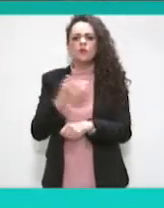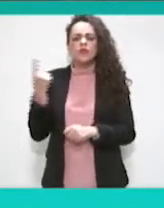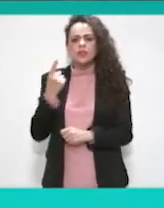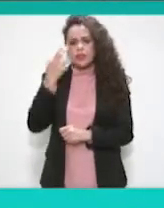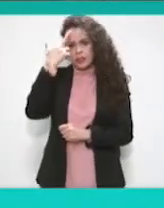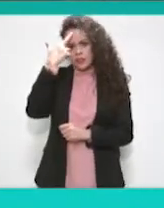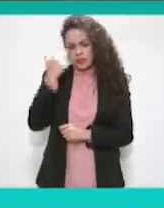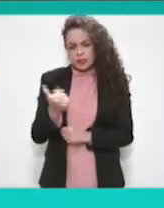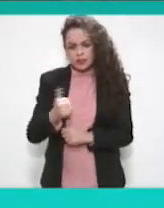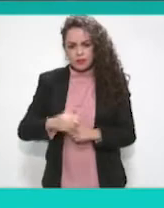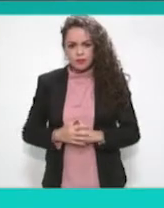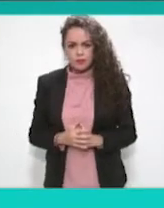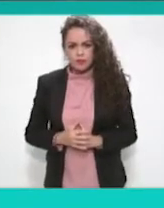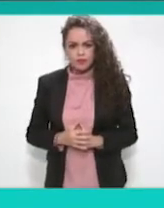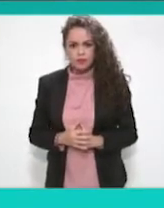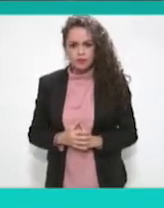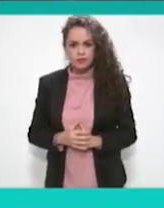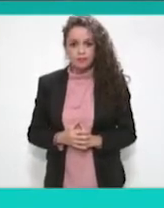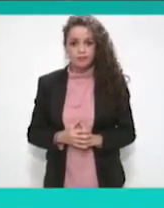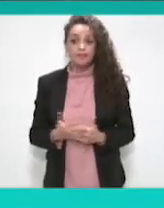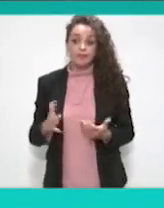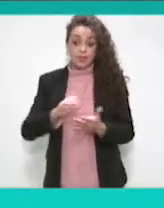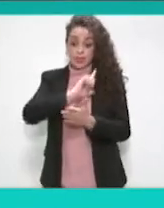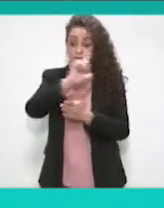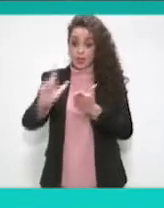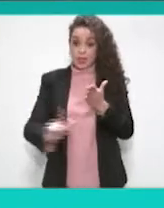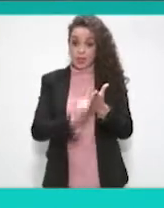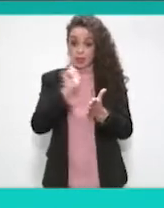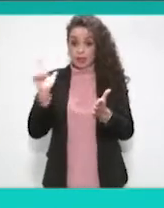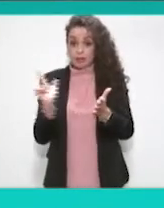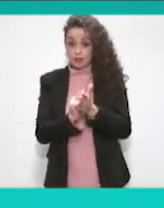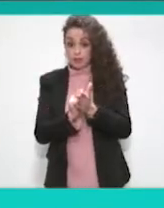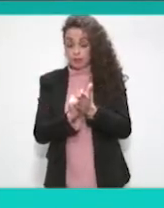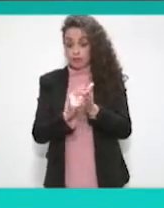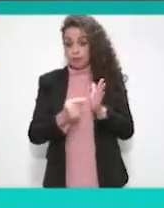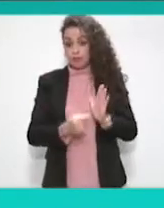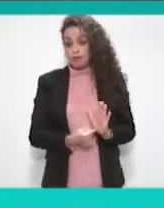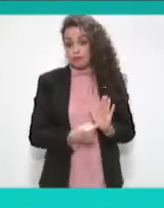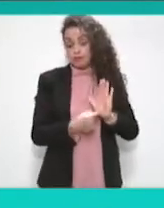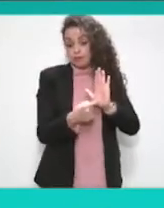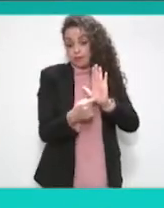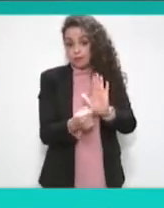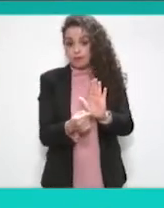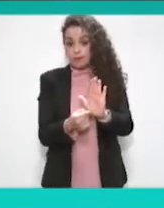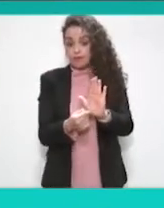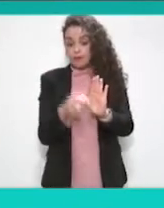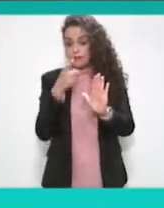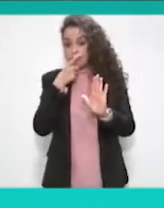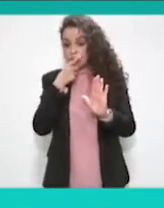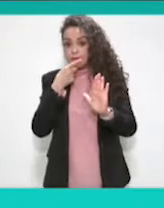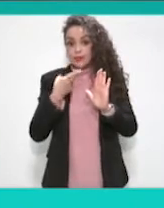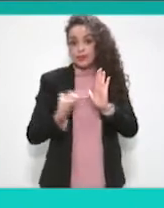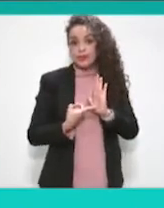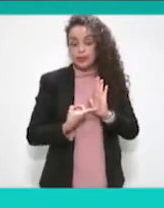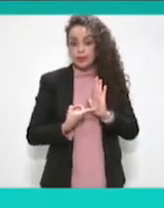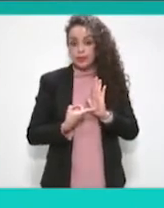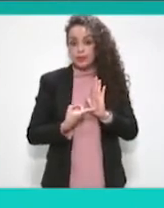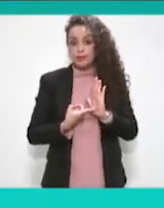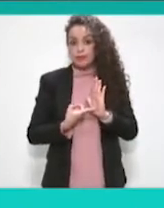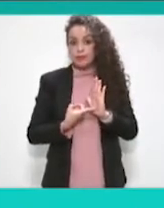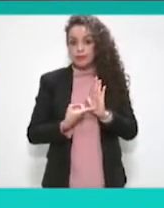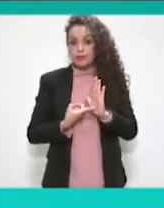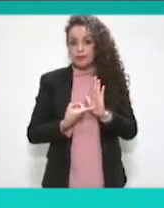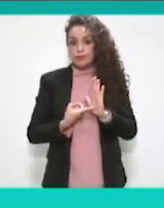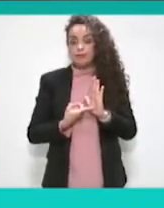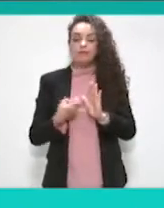decir así porque porque conforme a la ley que nos regula nos rige encuadra en un supuesto